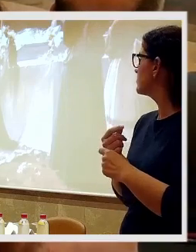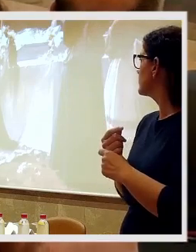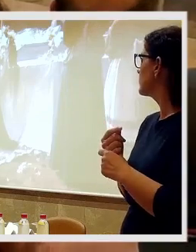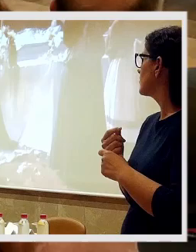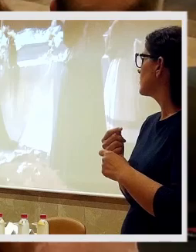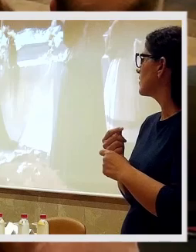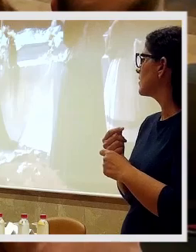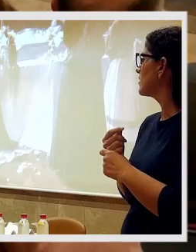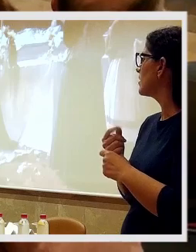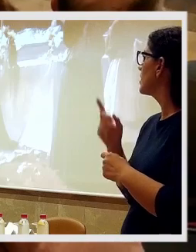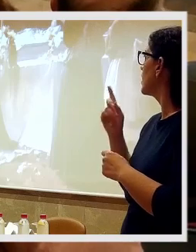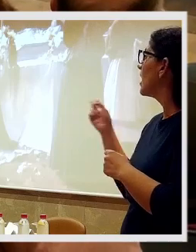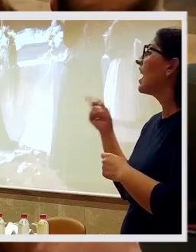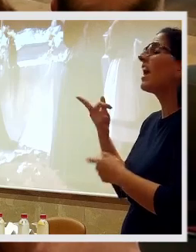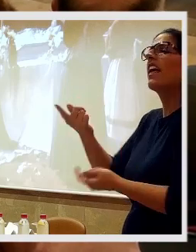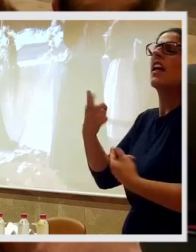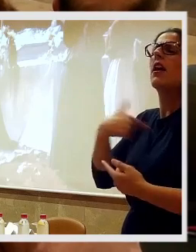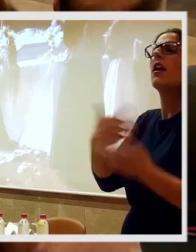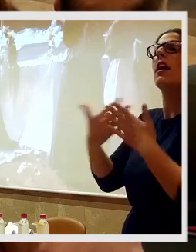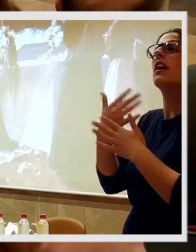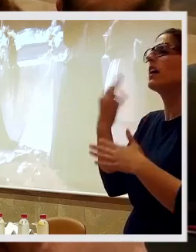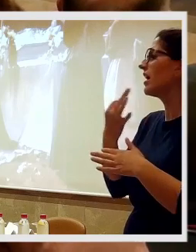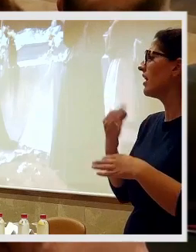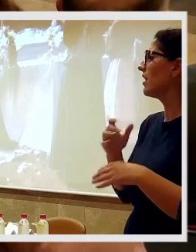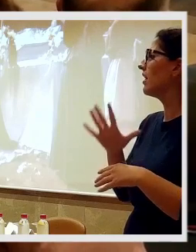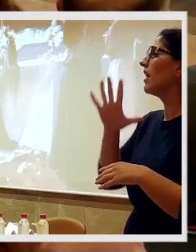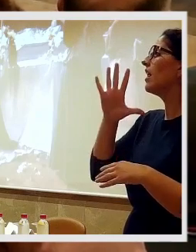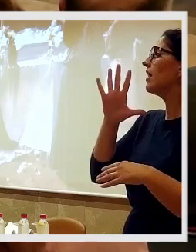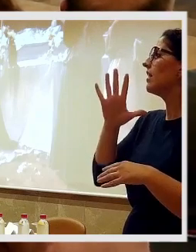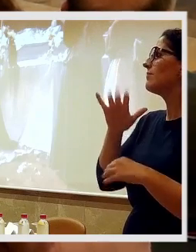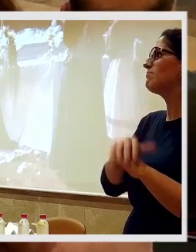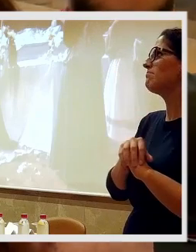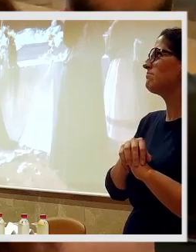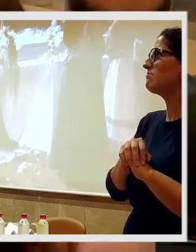para hablar, fijaros, 5 millones de años,